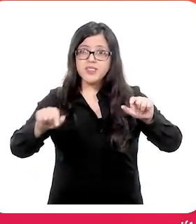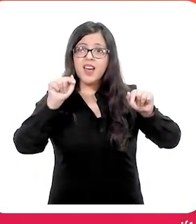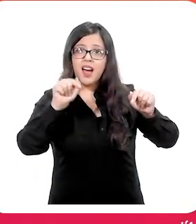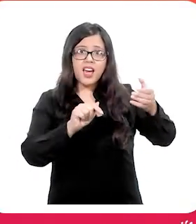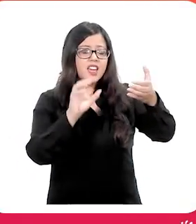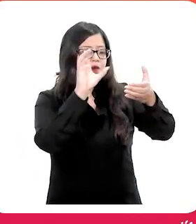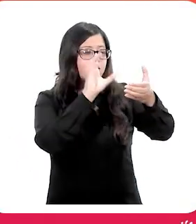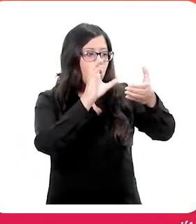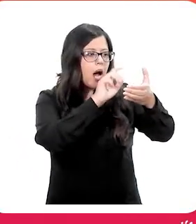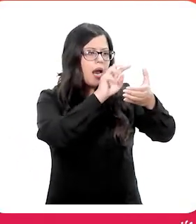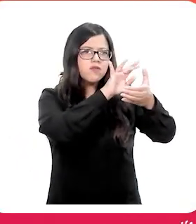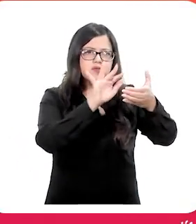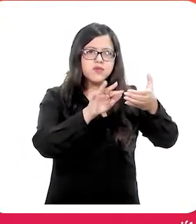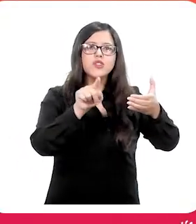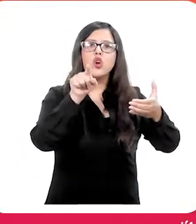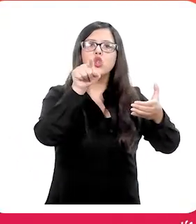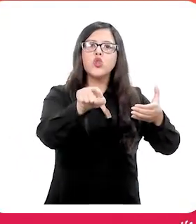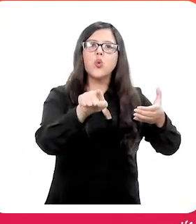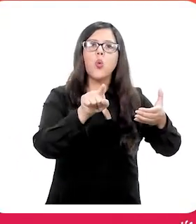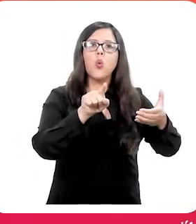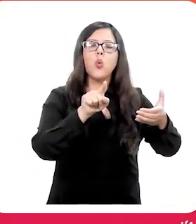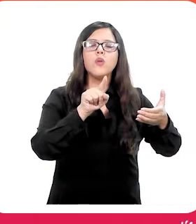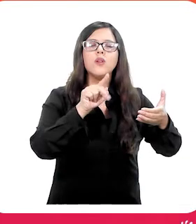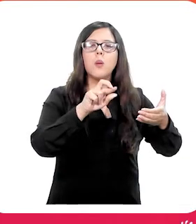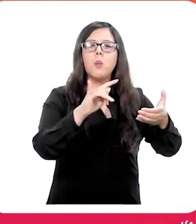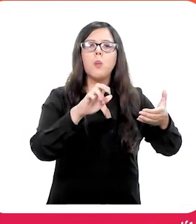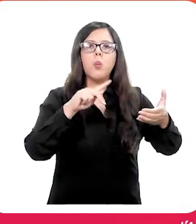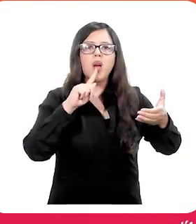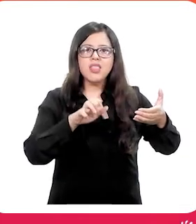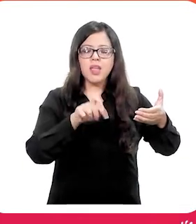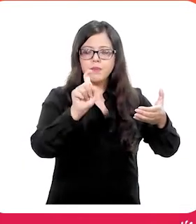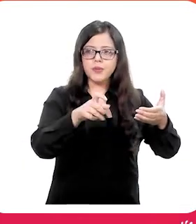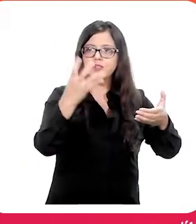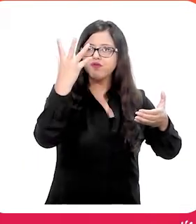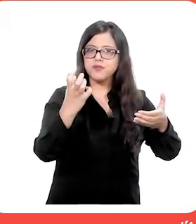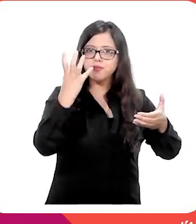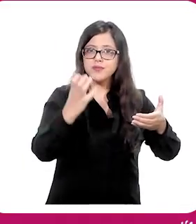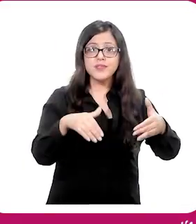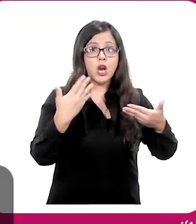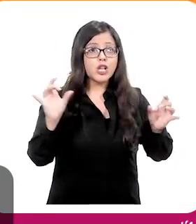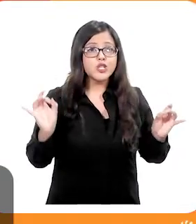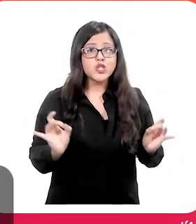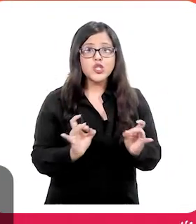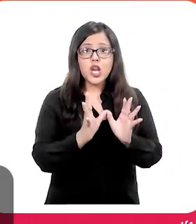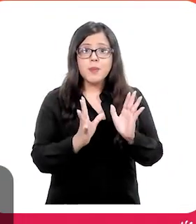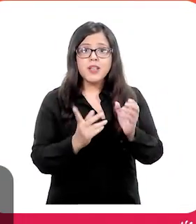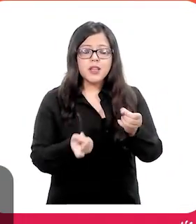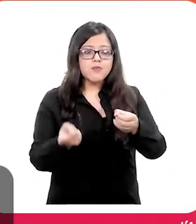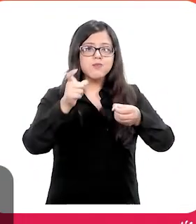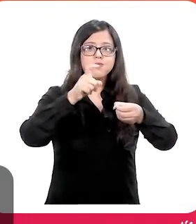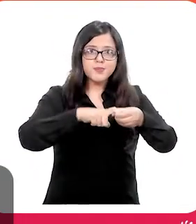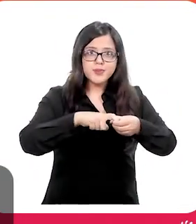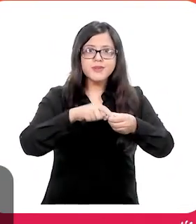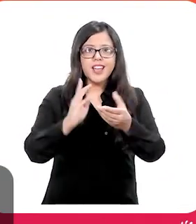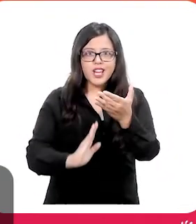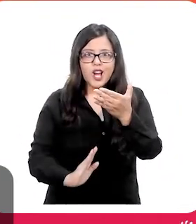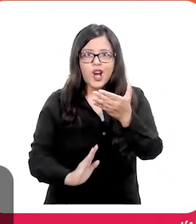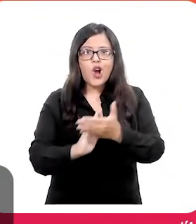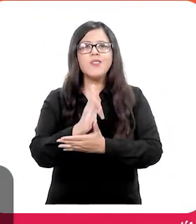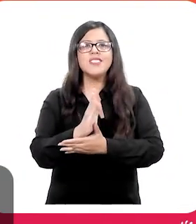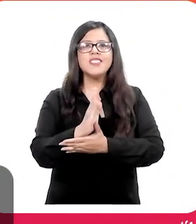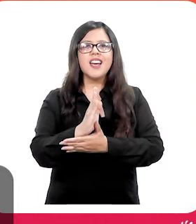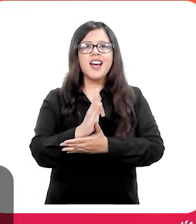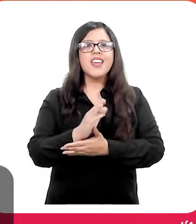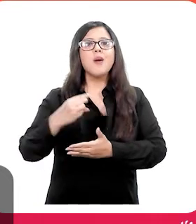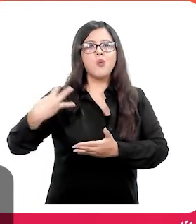ahí, en el buscador debes ingresar Tu Puente y comenzar la descarga. Ahora solo te queda registrarte y